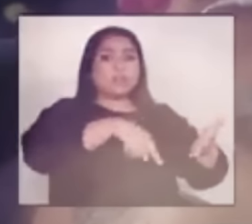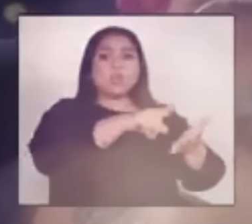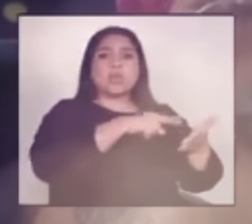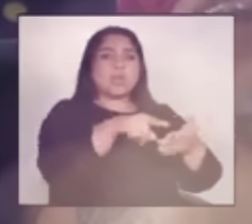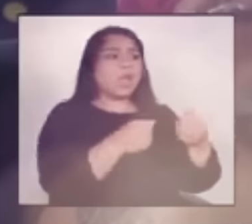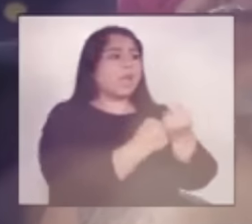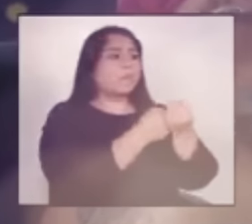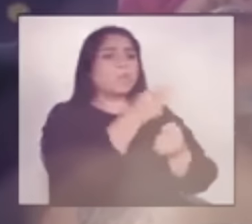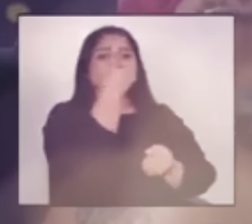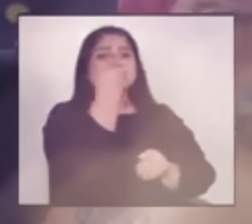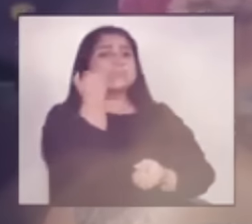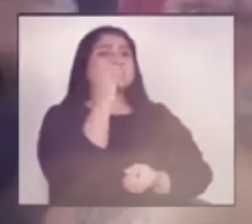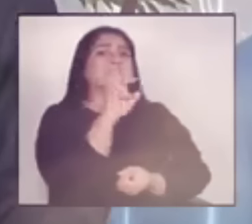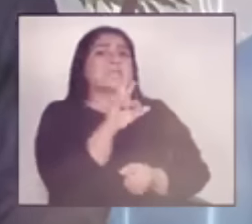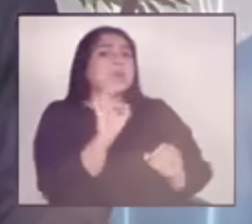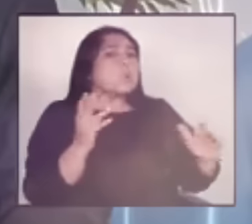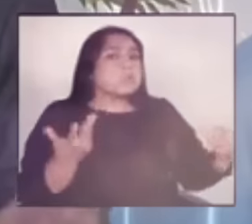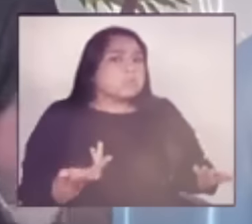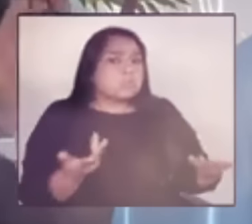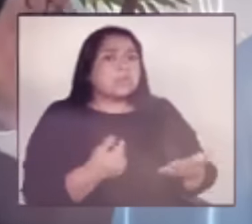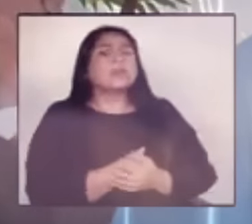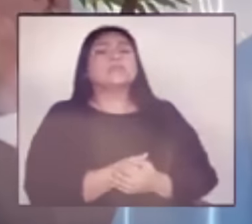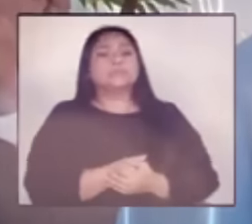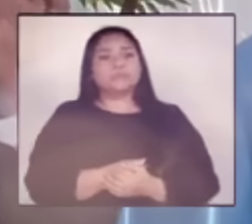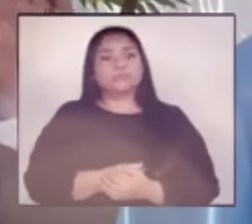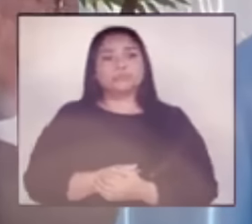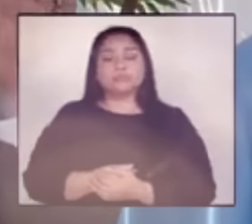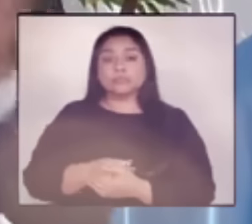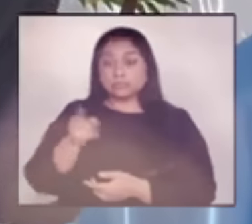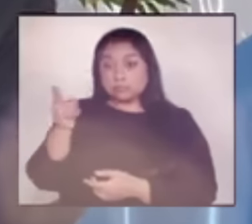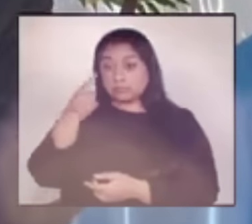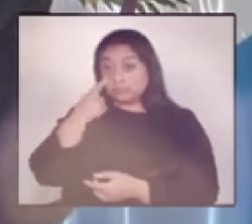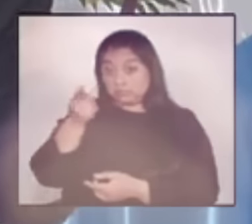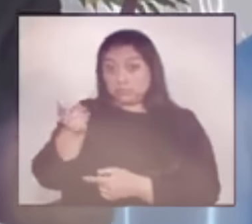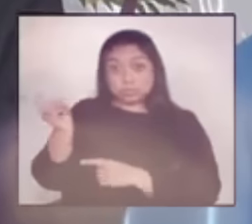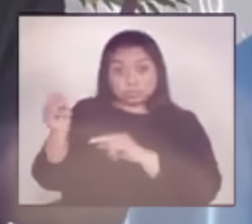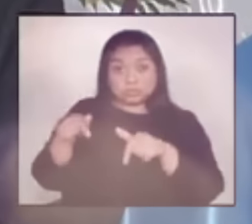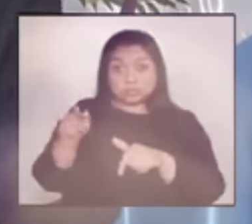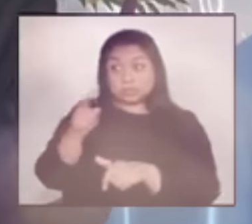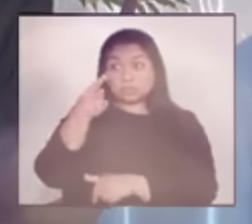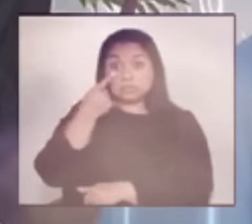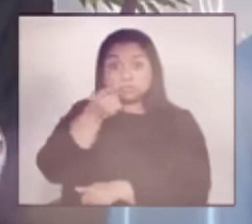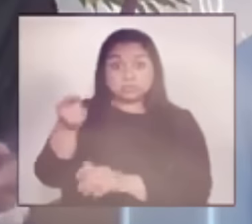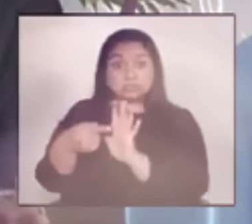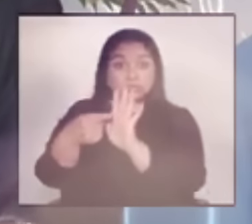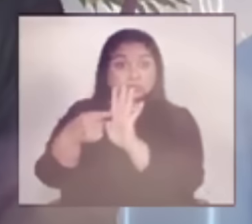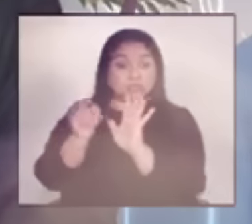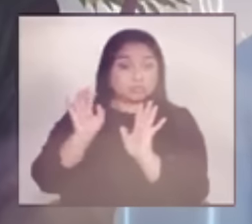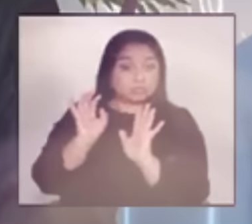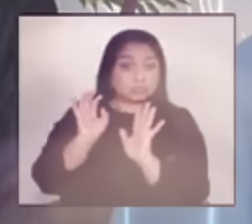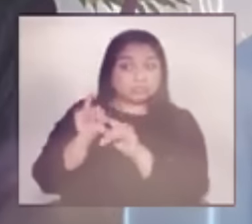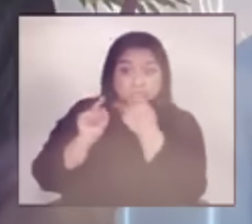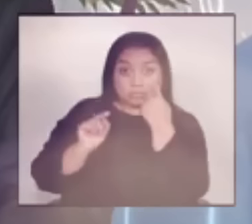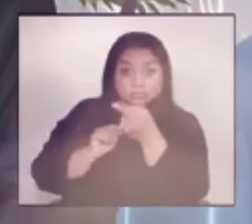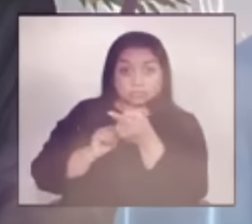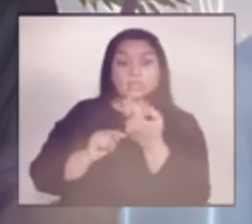favor del alcalde Sierro? Gracias. Gracias. Si usted escuchó, estaba usted aquí y creo que vieron la presentación, ¿verdad? Escuchó